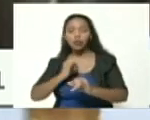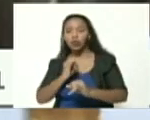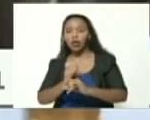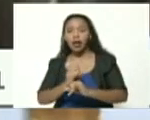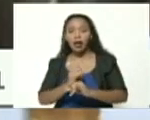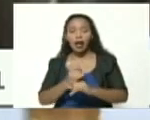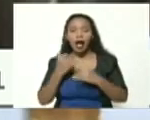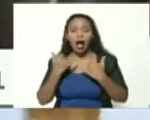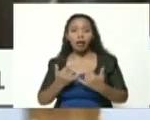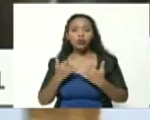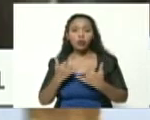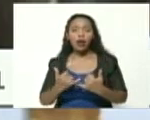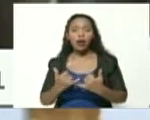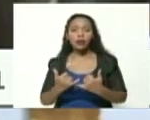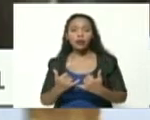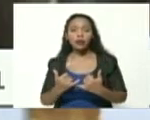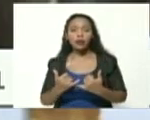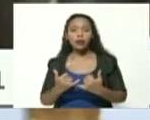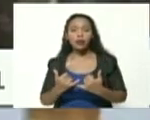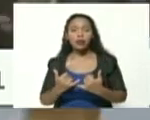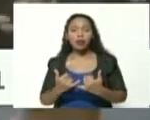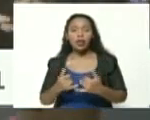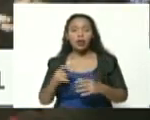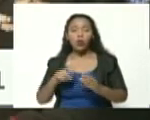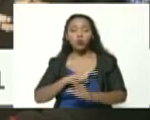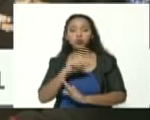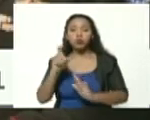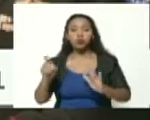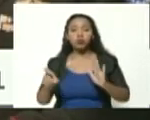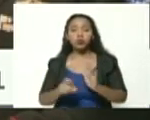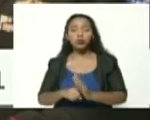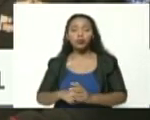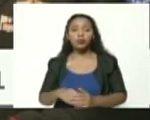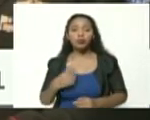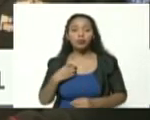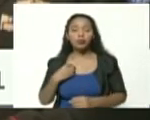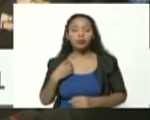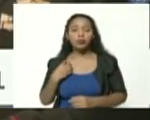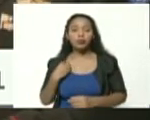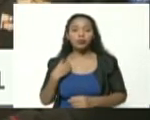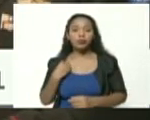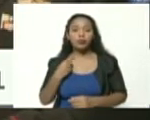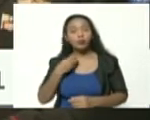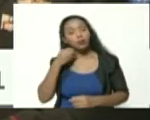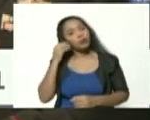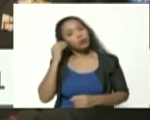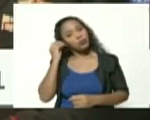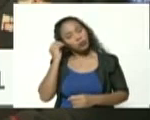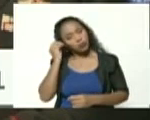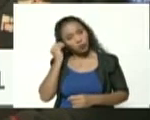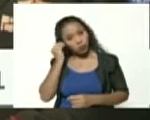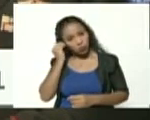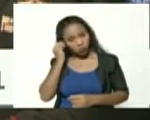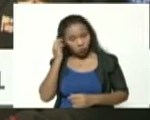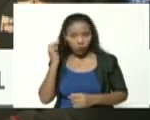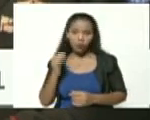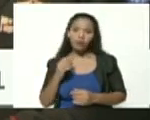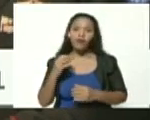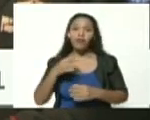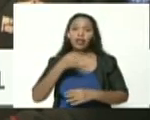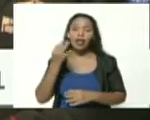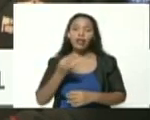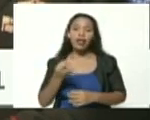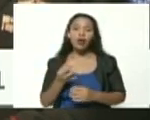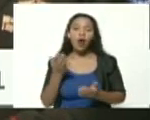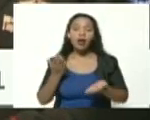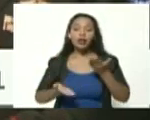la actualidad, tomando la complementariedad como factor principal para un verdadero equilibrio garante de la